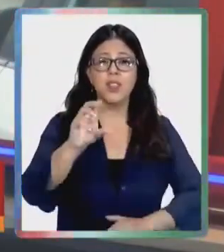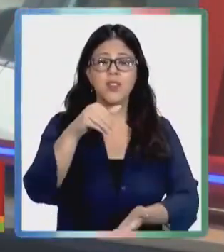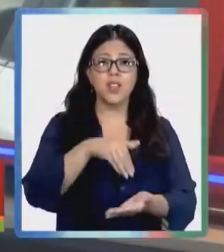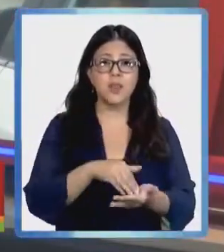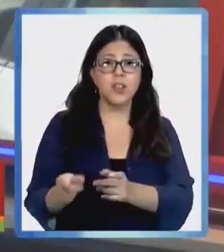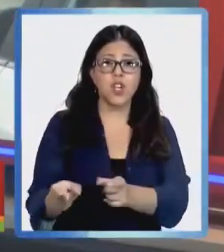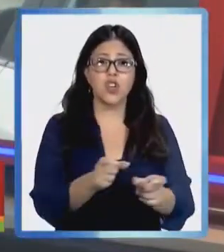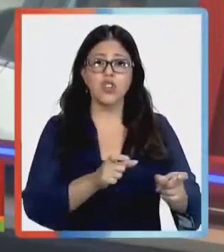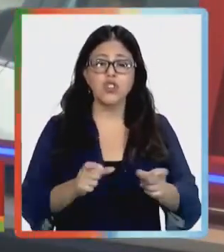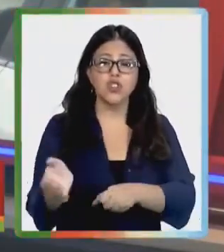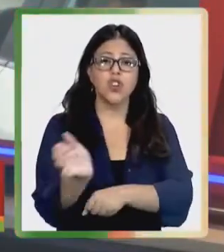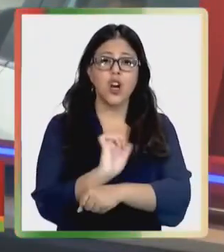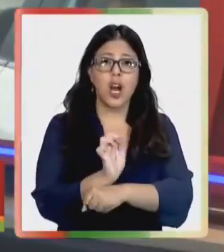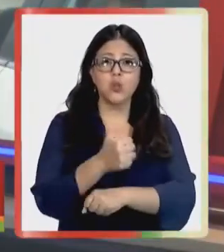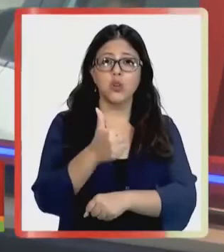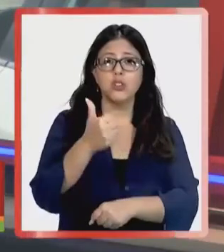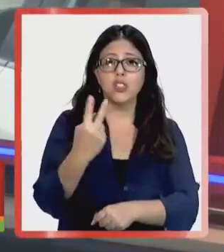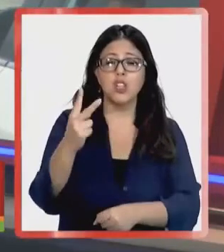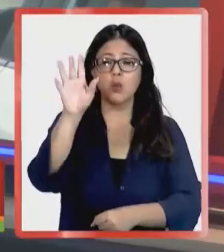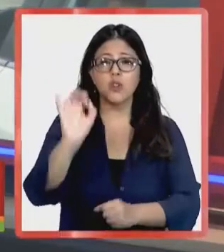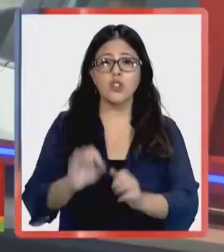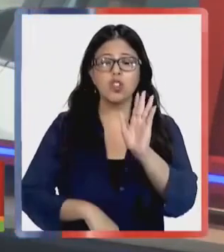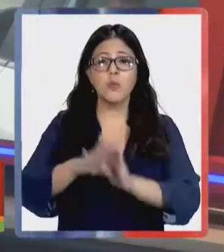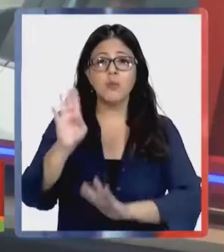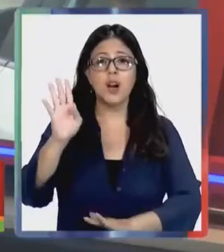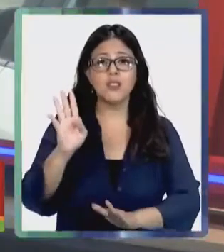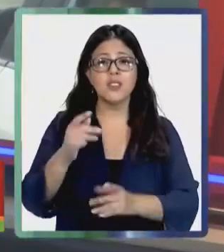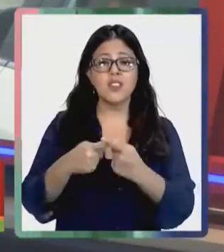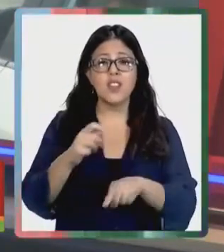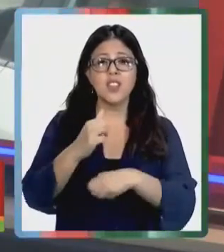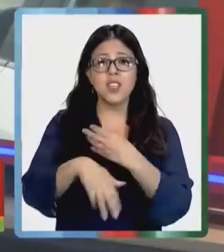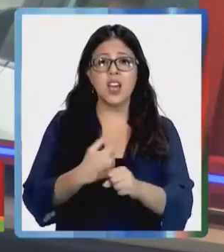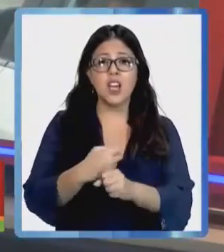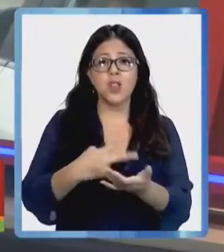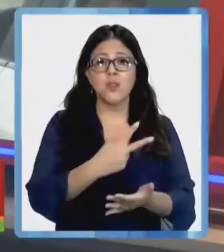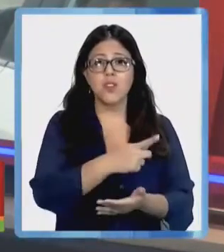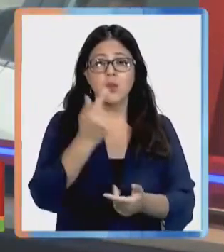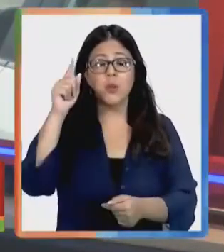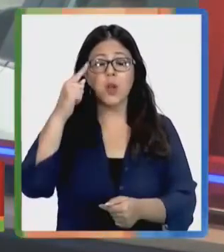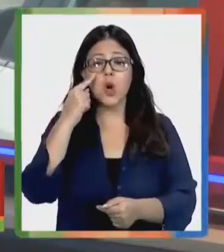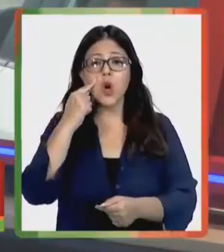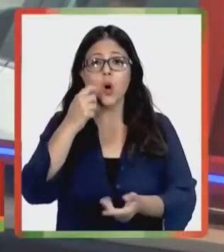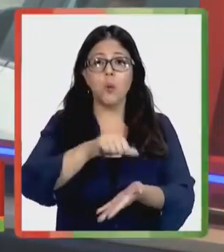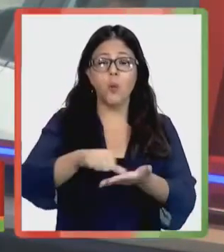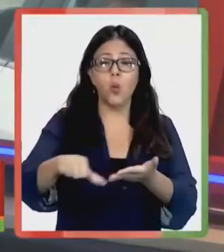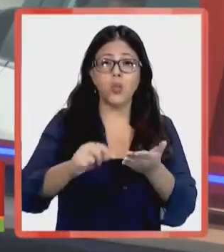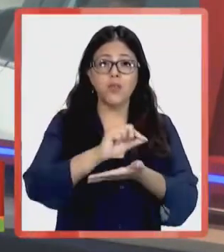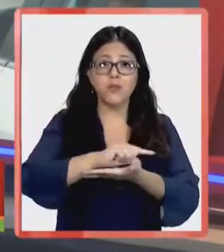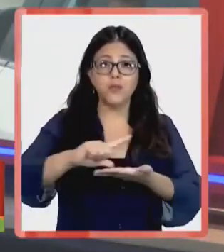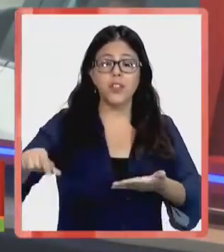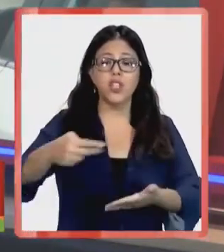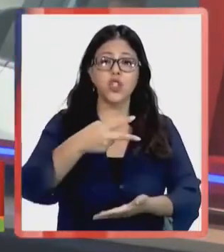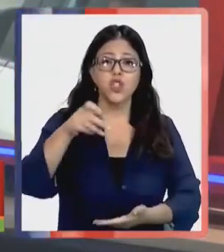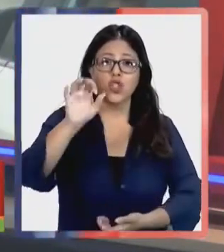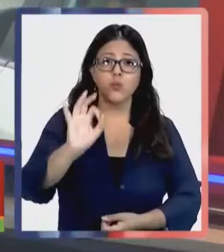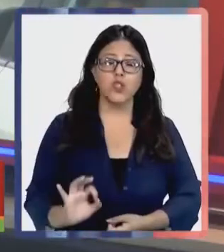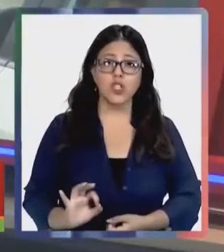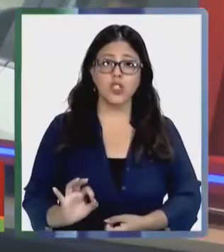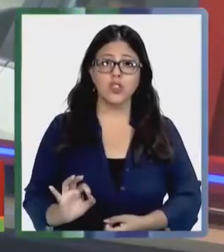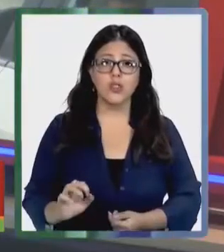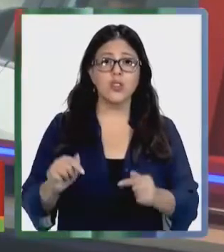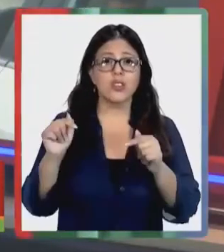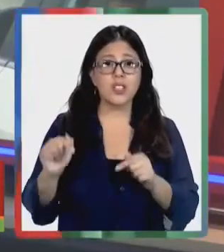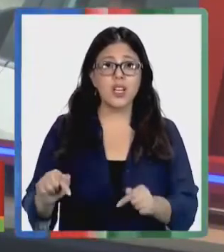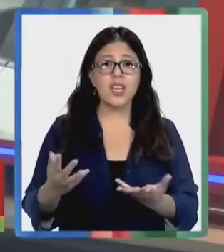de 20.000 controles vehiculares, 62% más que el 2021. Sin embargo, las multas han aumentado en